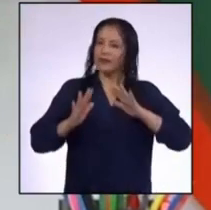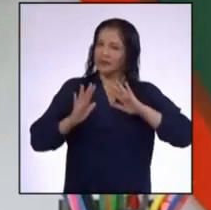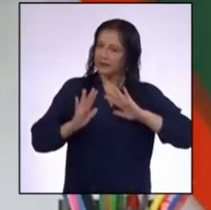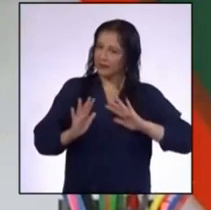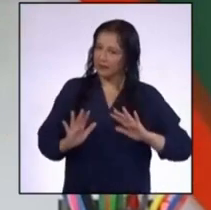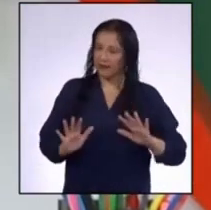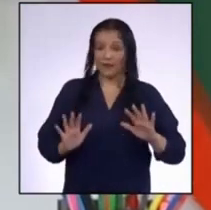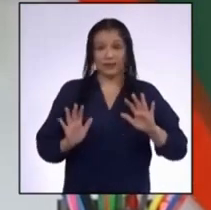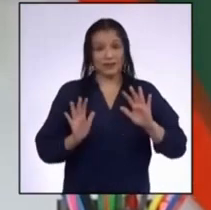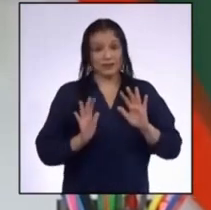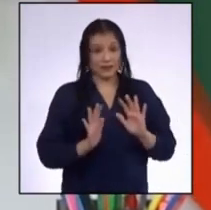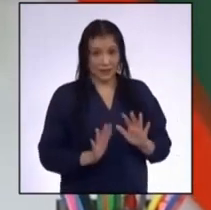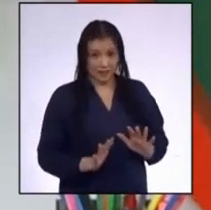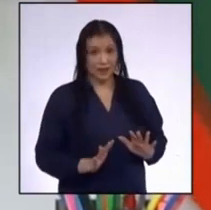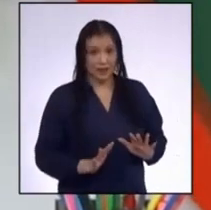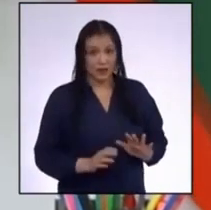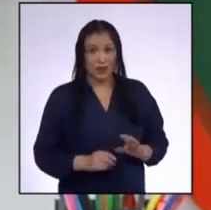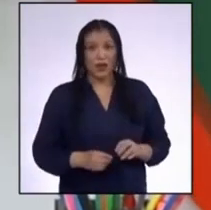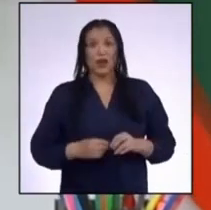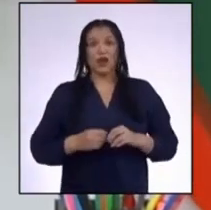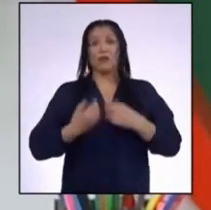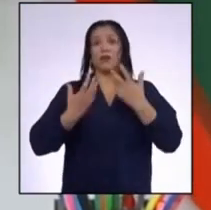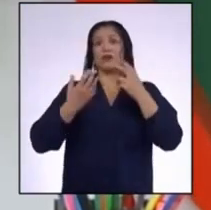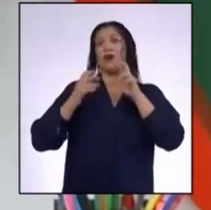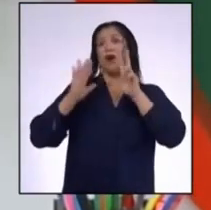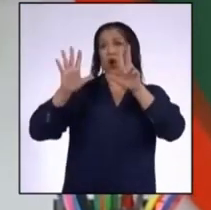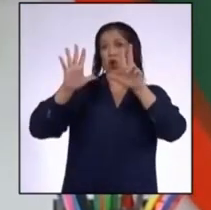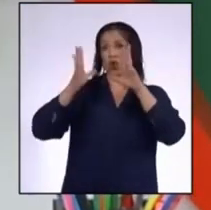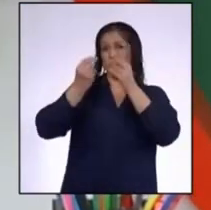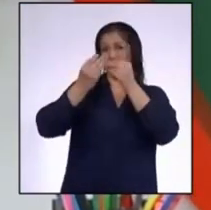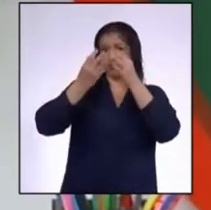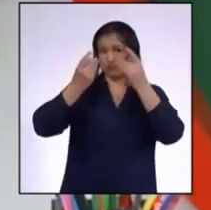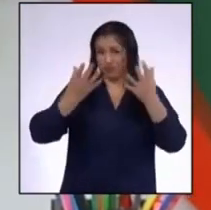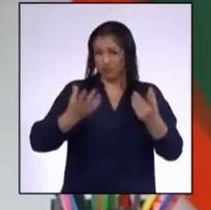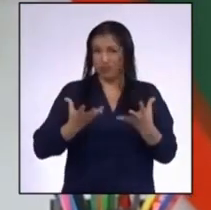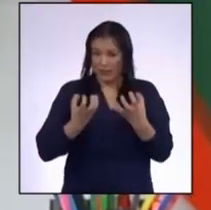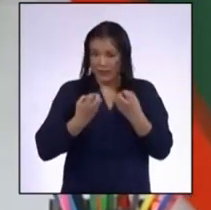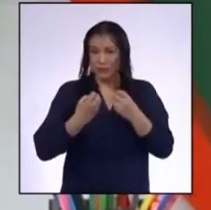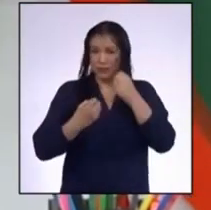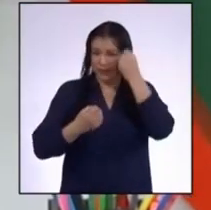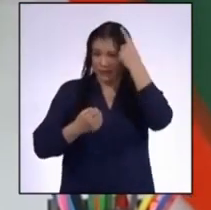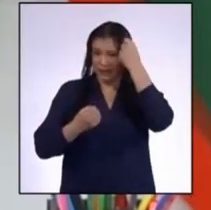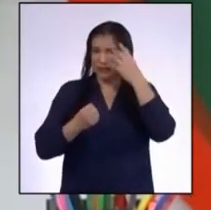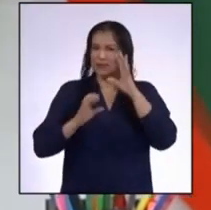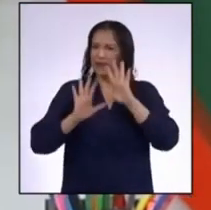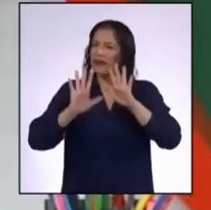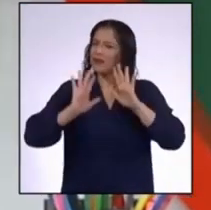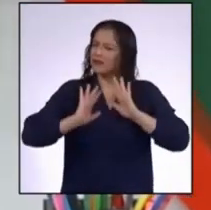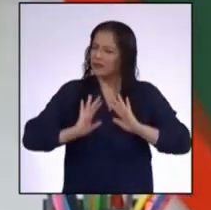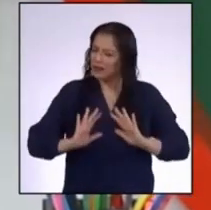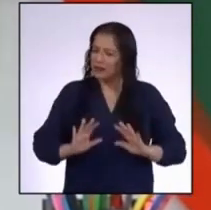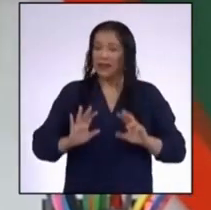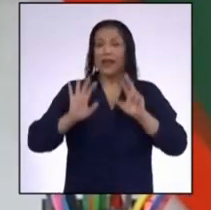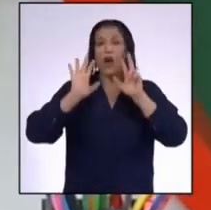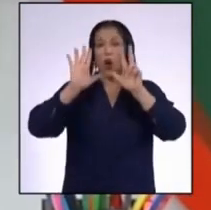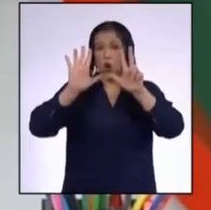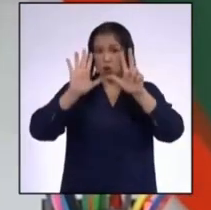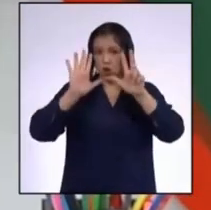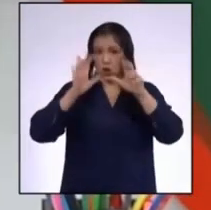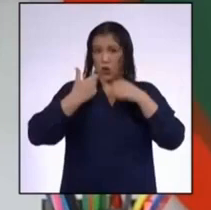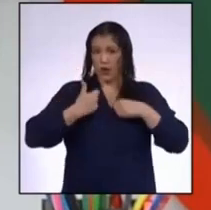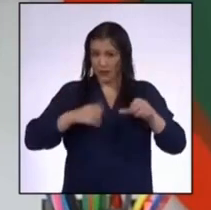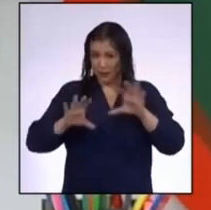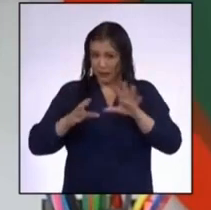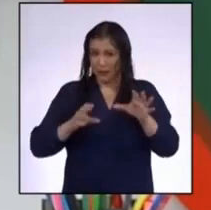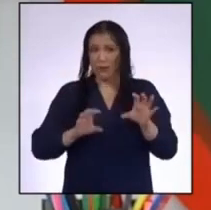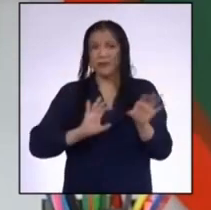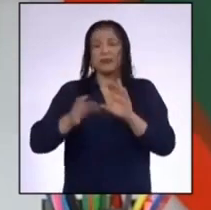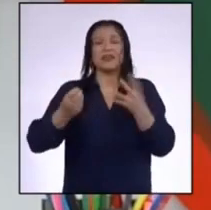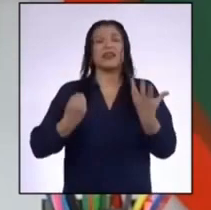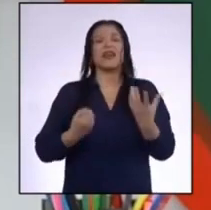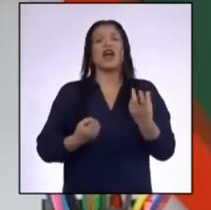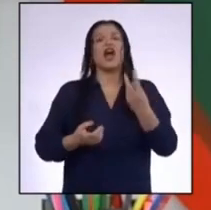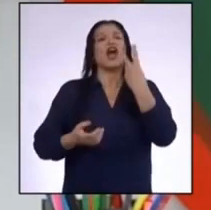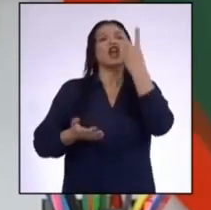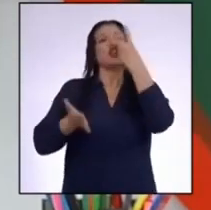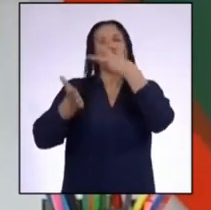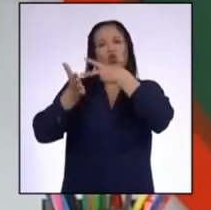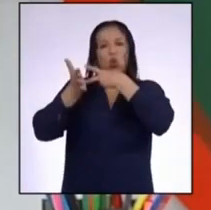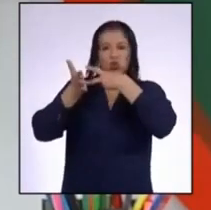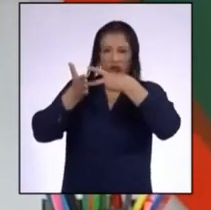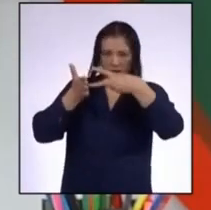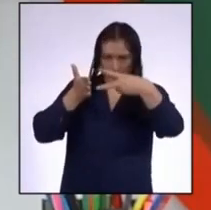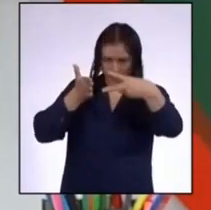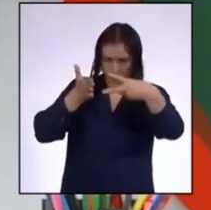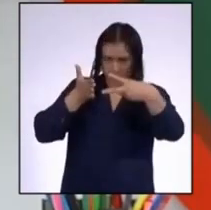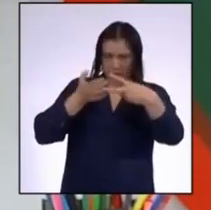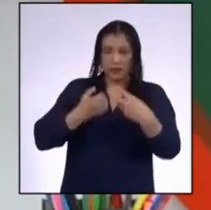Tranquilas, chicas y chicos. Como son muchas cosas y queremos que entiendan todo muy bien, estas 8 actividades las desarrollaremos durante 2